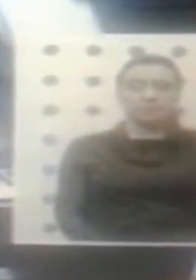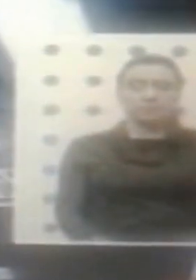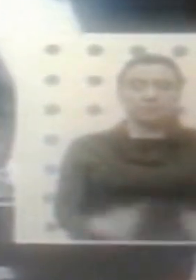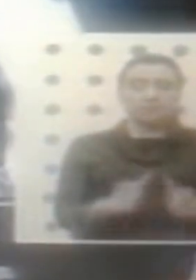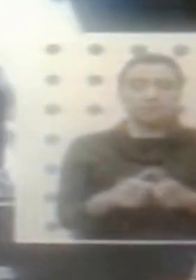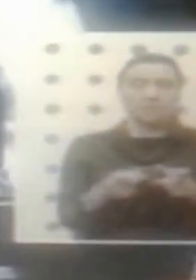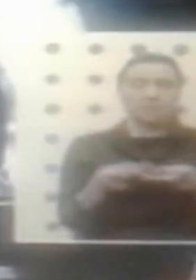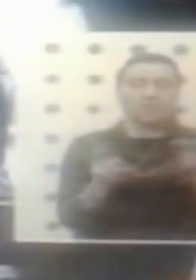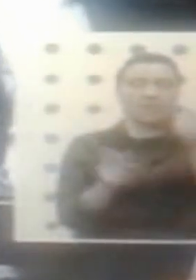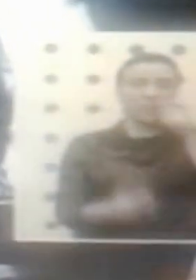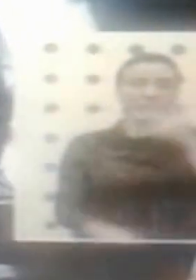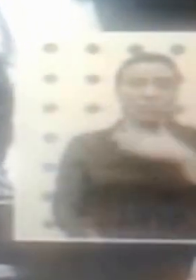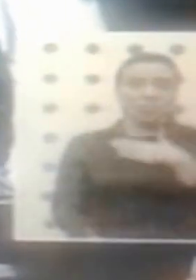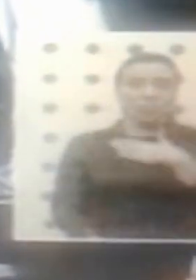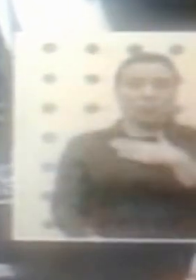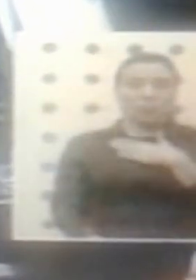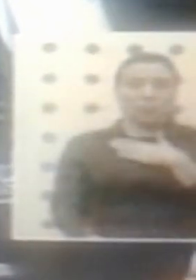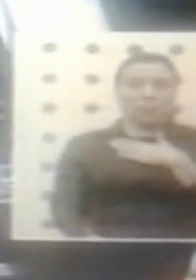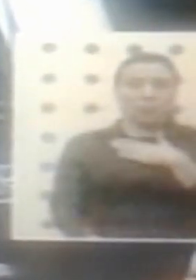En la Comisión de Derechos Humanos